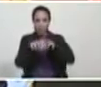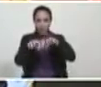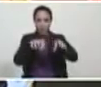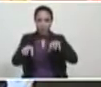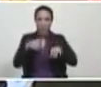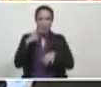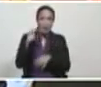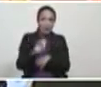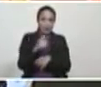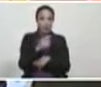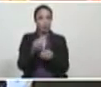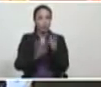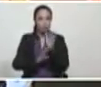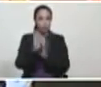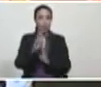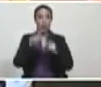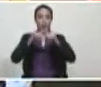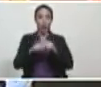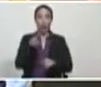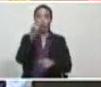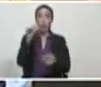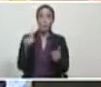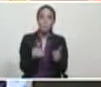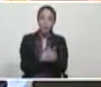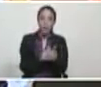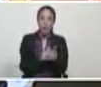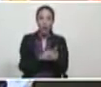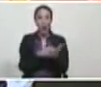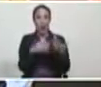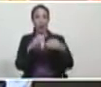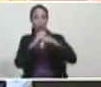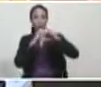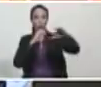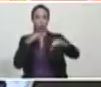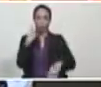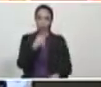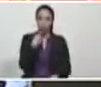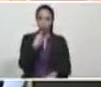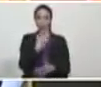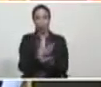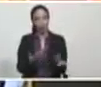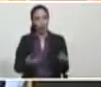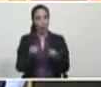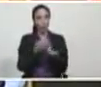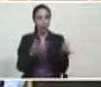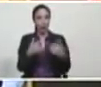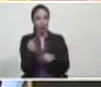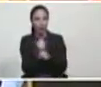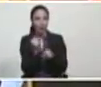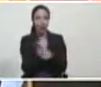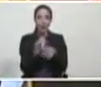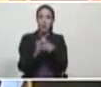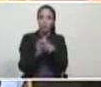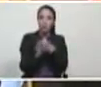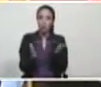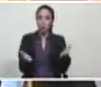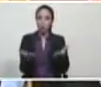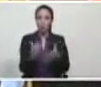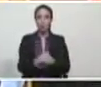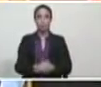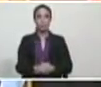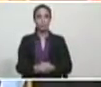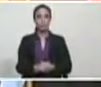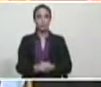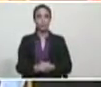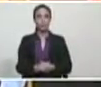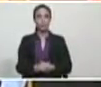para recuperar 2.000 nuevas unidades Yutón y salgan a la vía a prestar servicio.